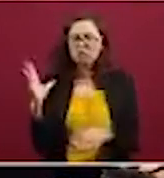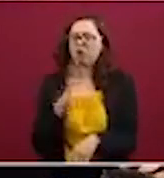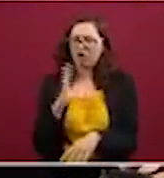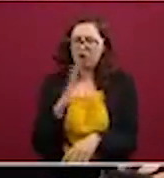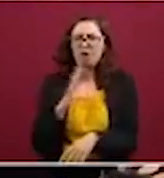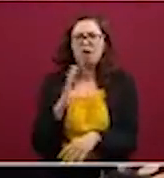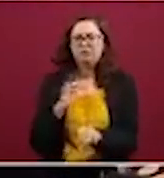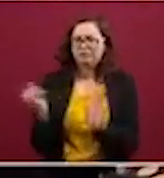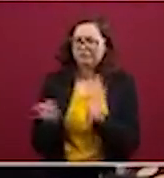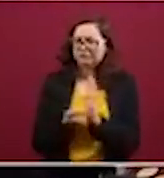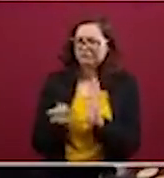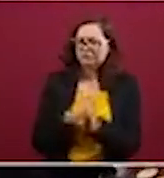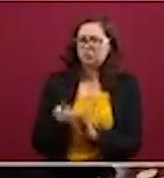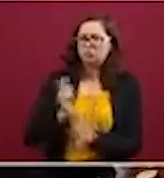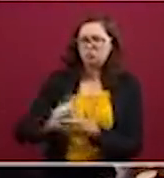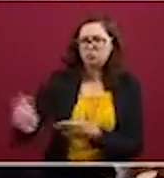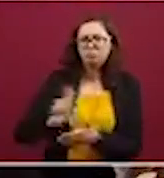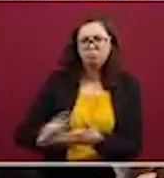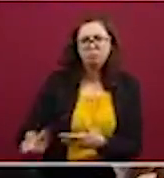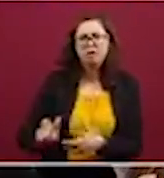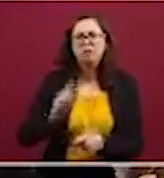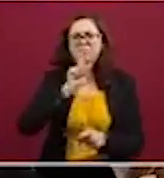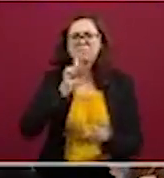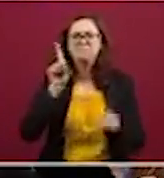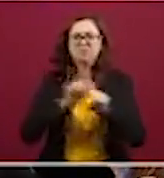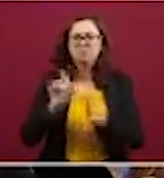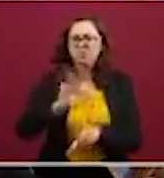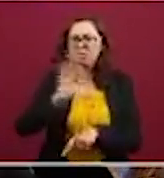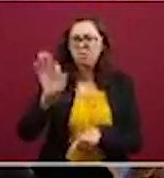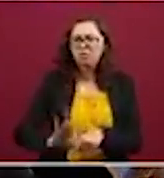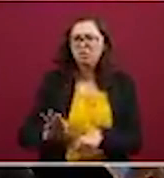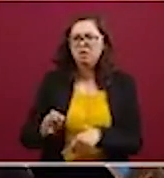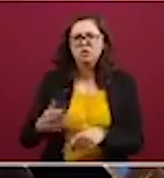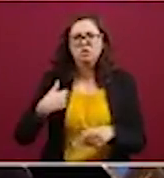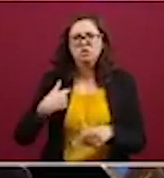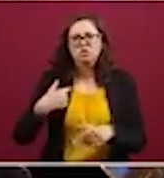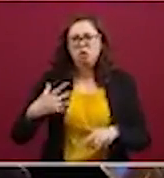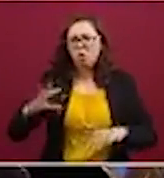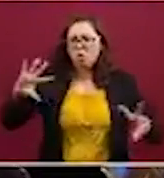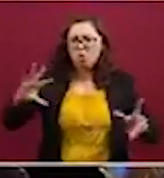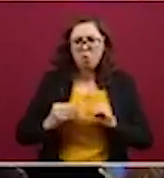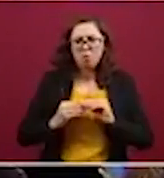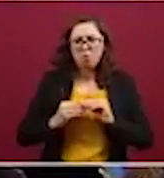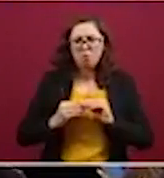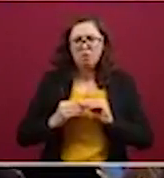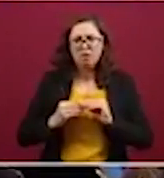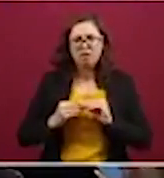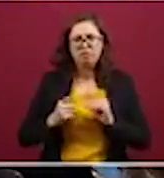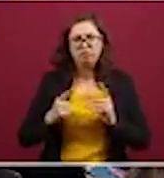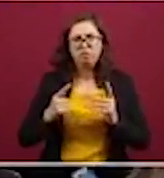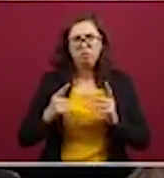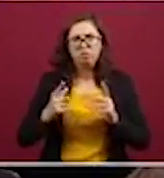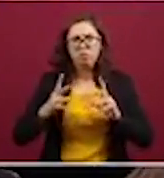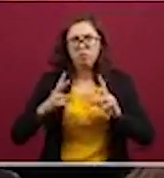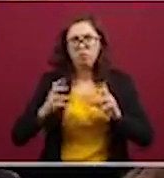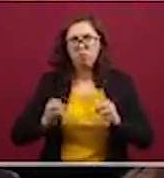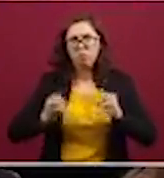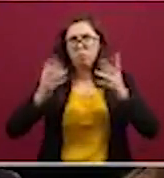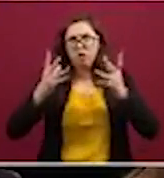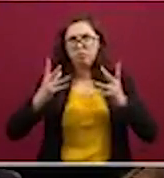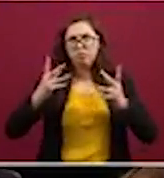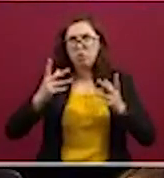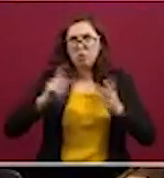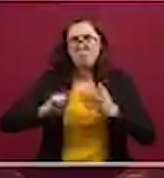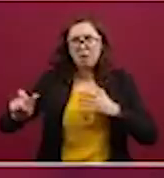condiciones financieras que ahorita ahorita yo no tengo la mejor me puede me puede ayudar el director de pemex pero